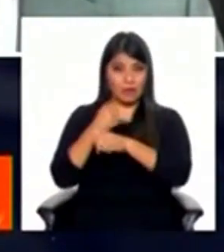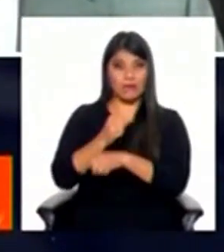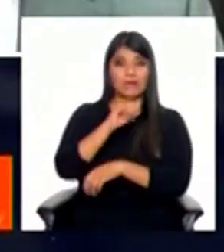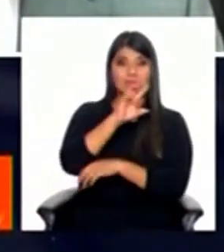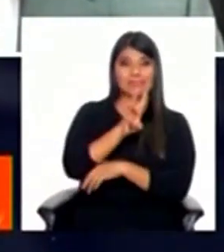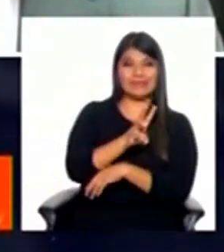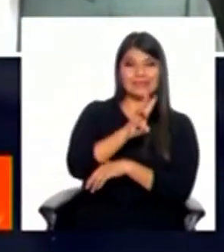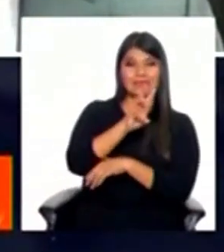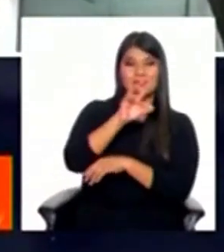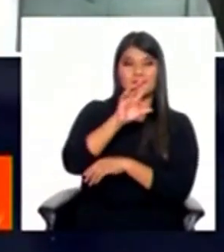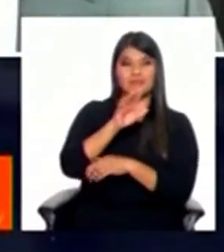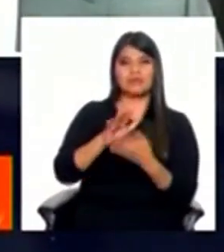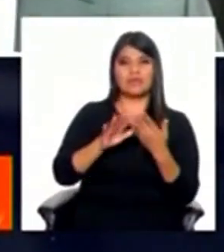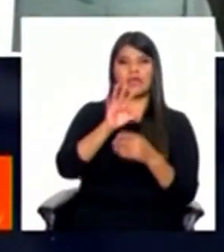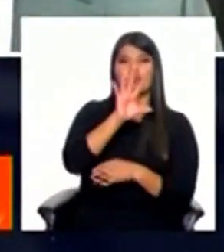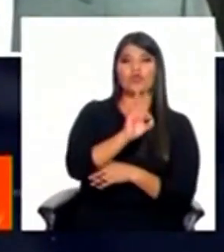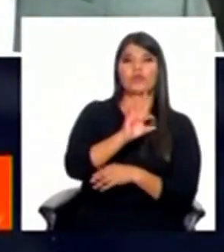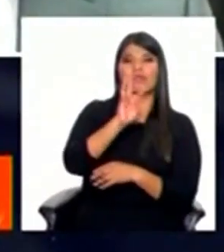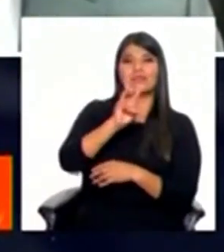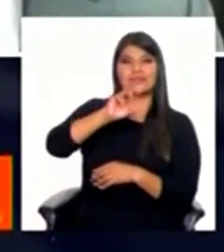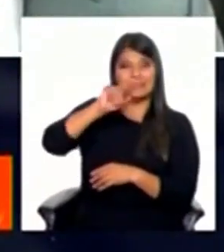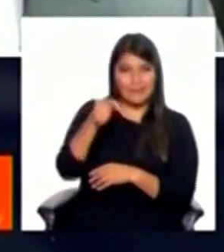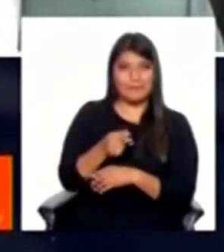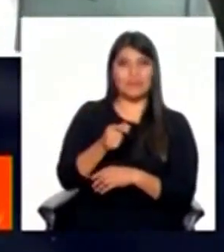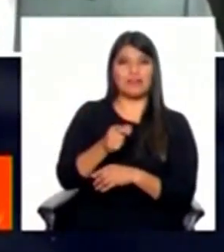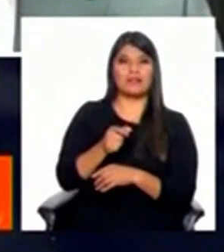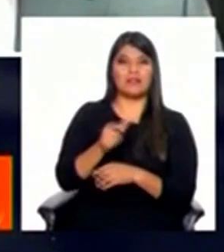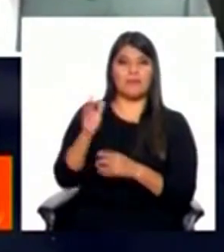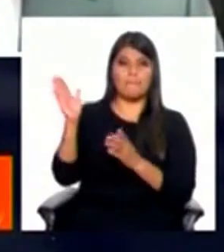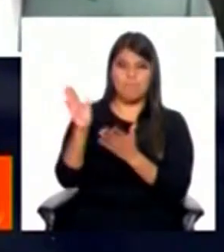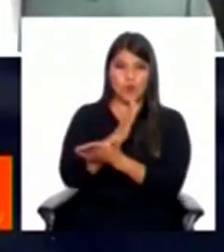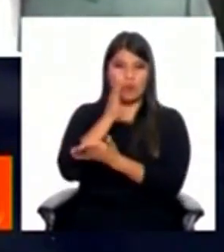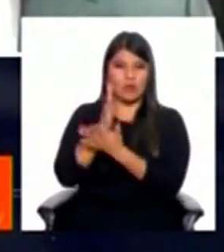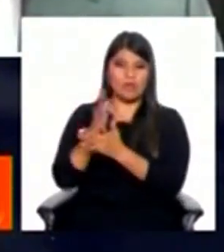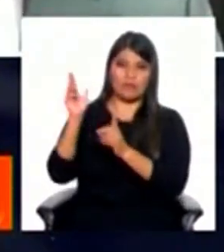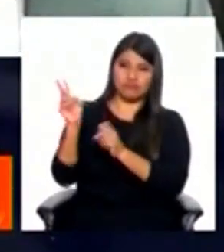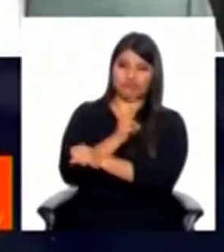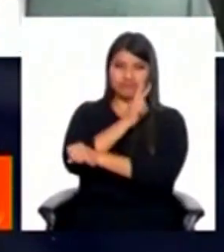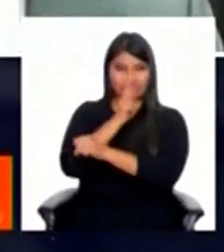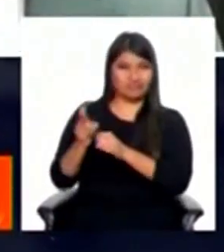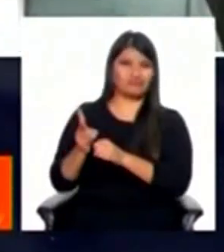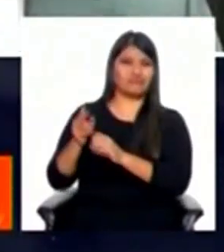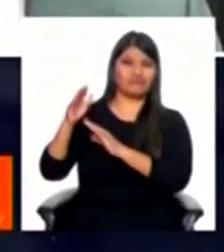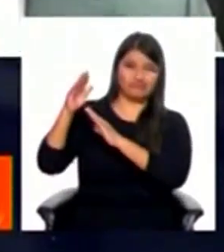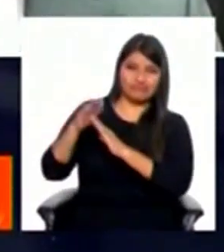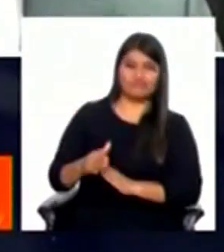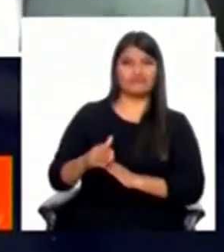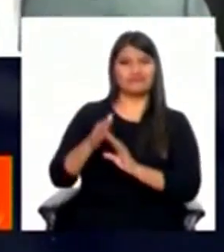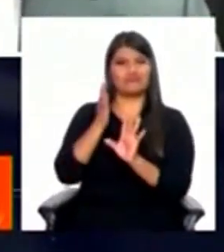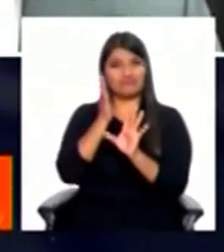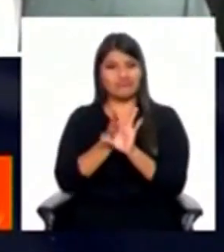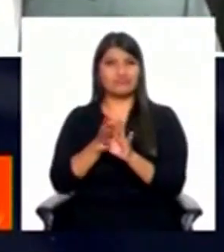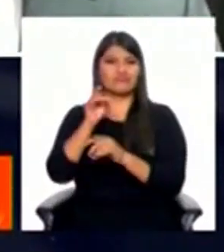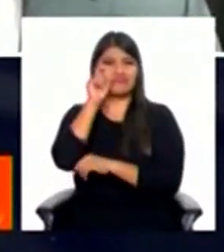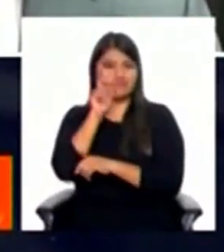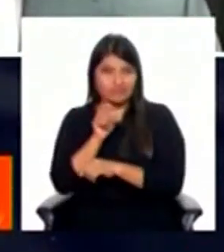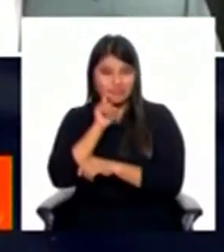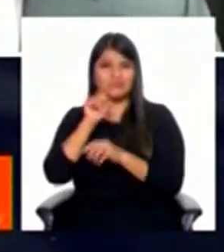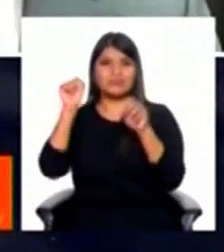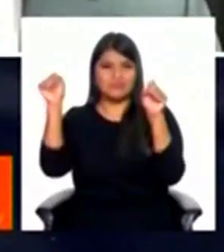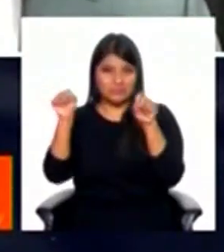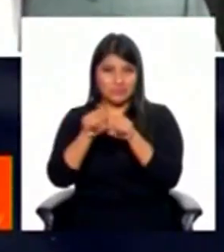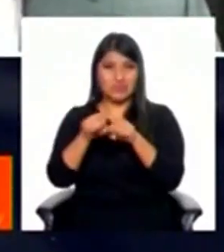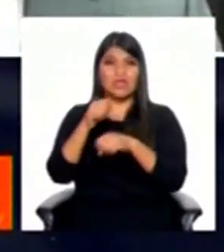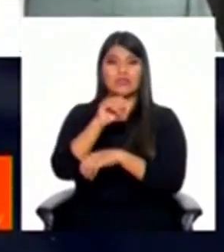96.000 casos de violencia física, psicológica, sexual. 96.000 casos, de los cuales el